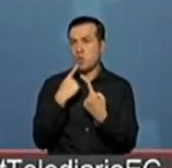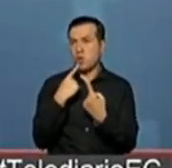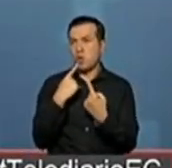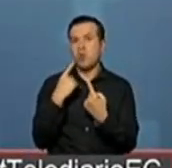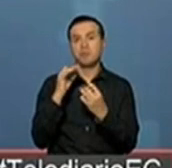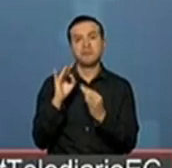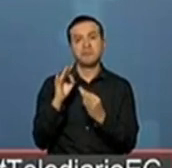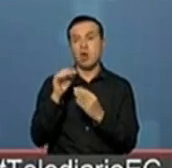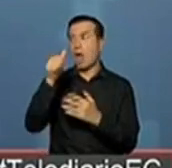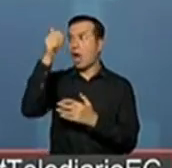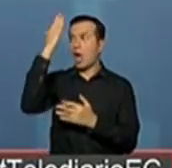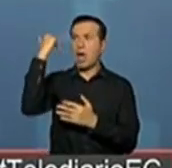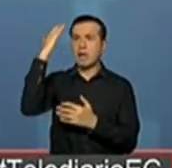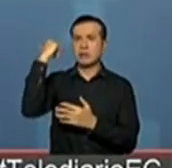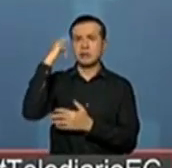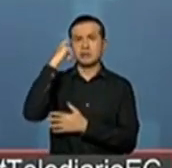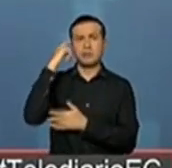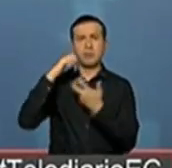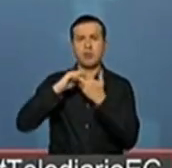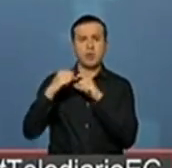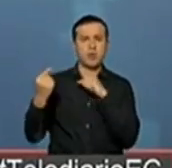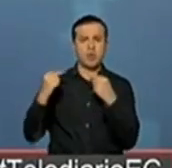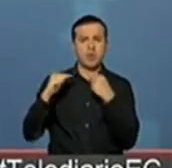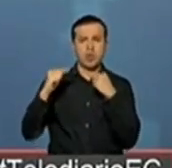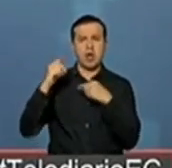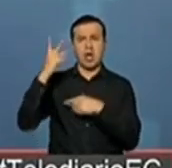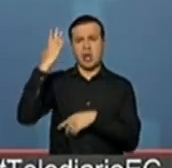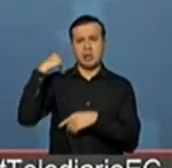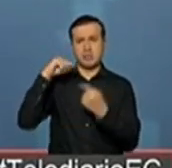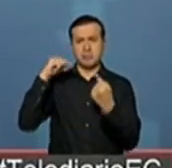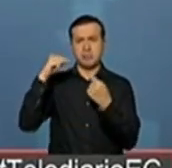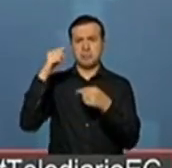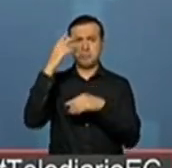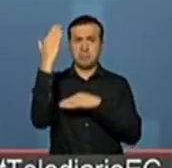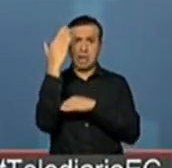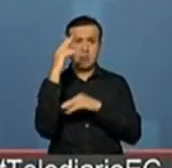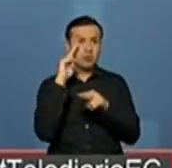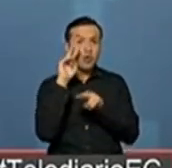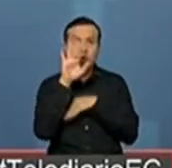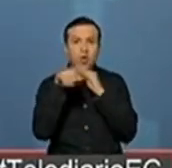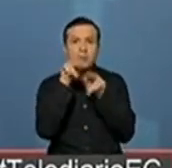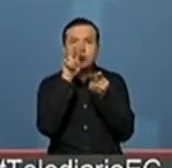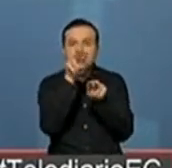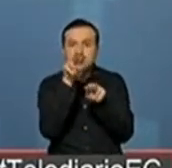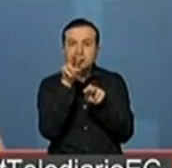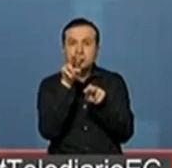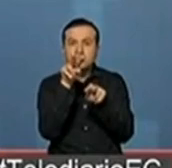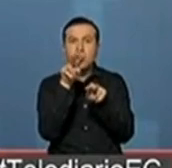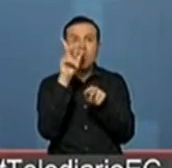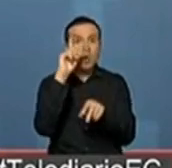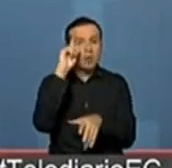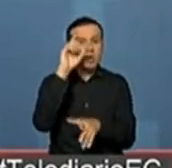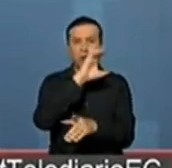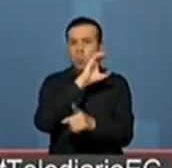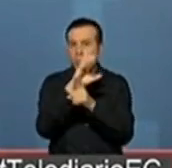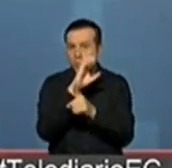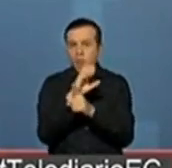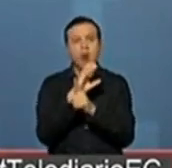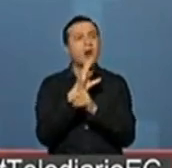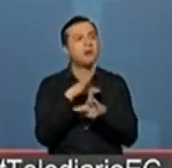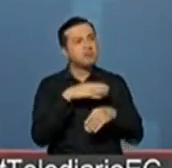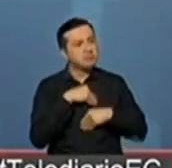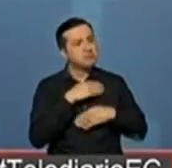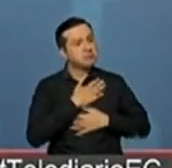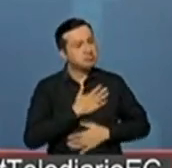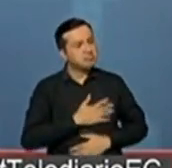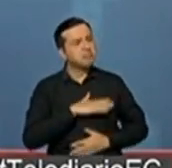recuerdo otro diálogo en situación de conflicto que haya sido transmitido en directo. El gobierno recibió duras críticas, las aceptó con calma,